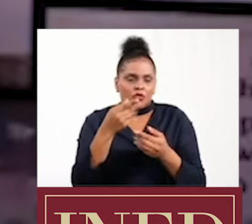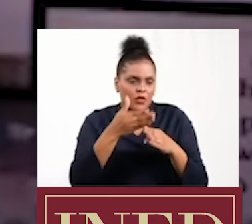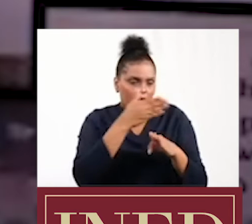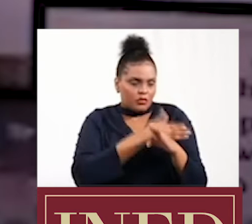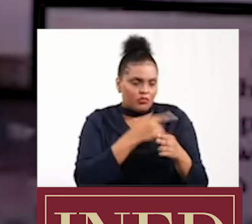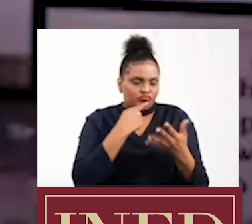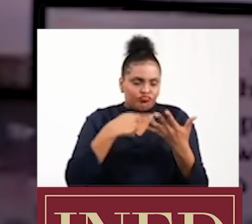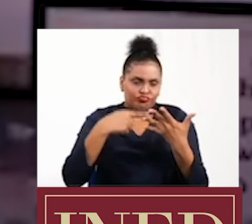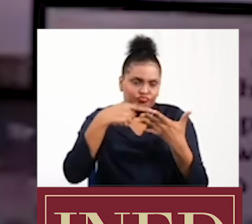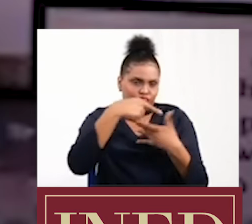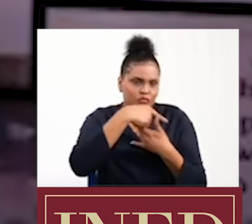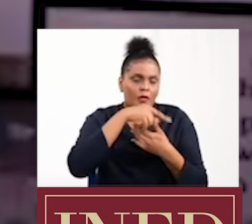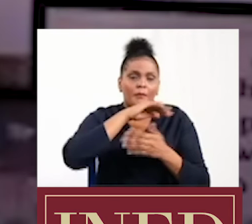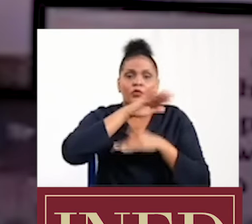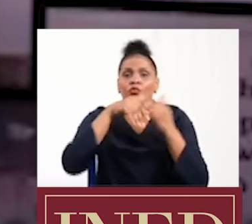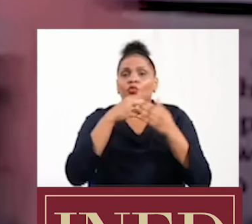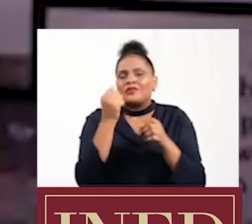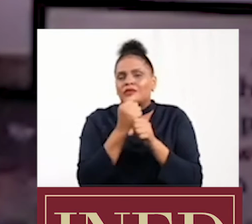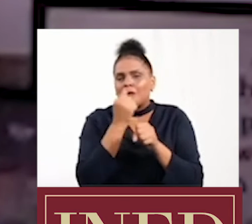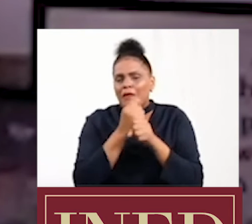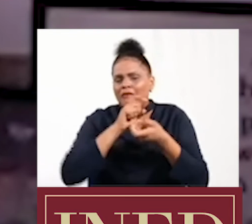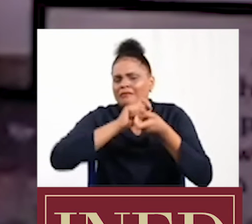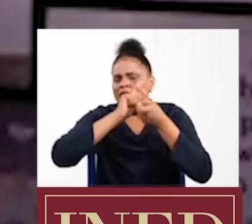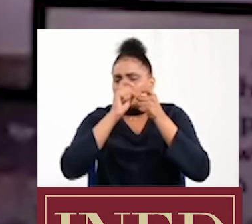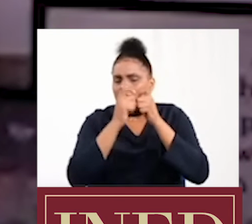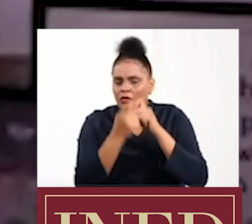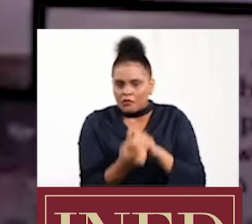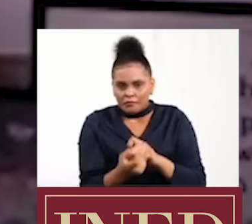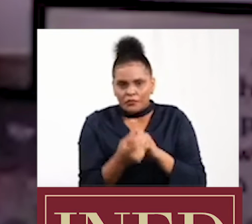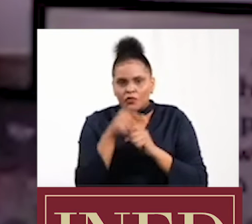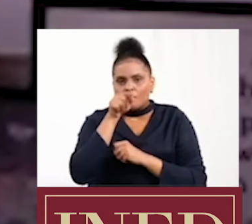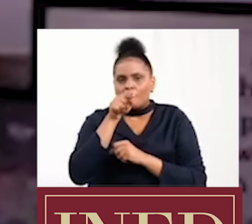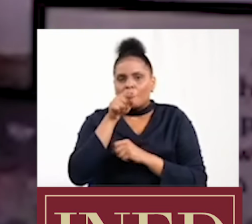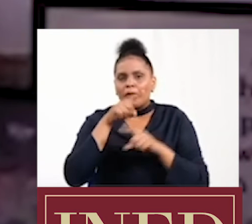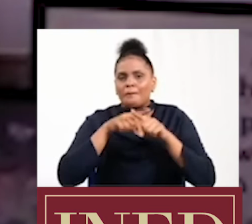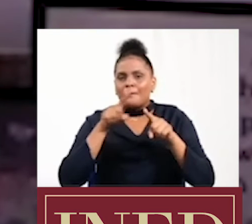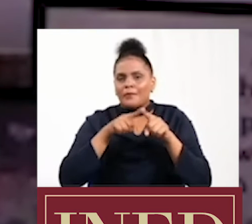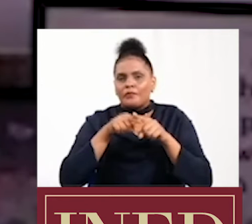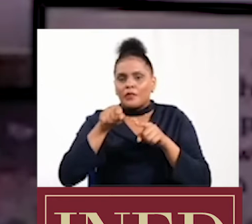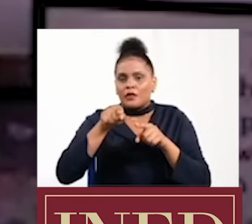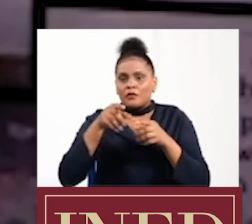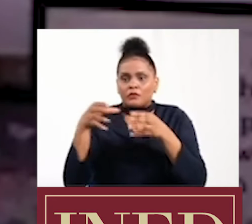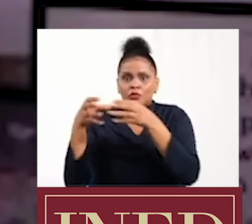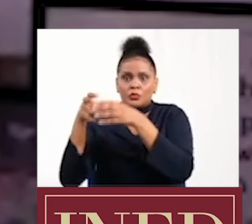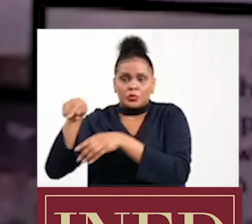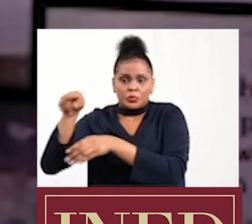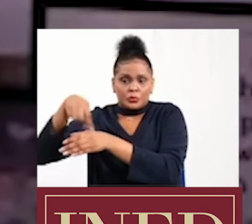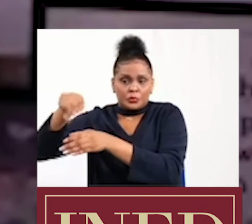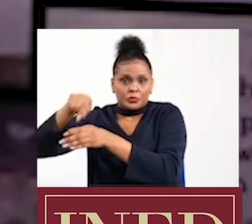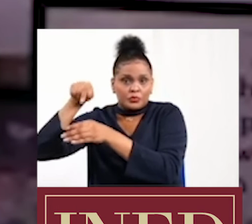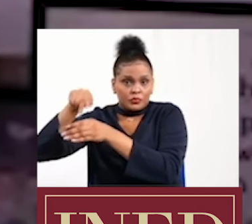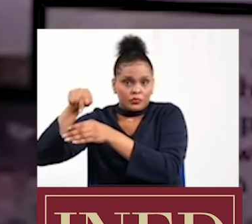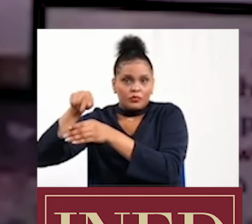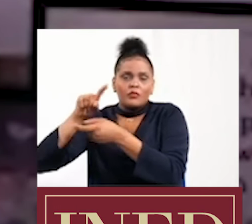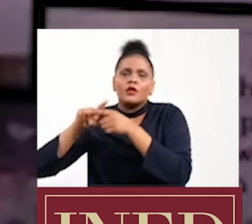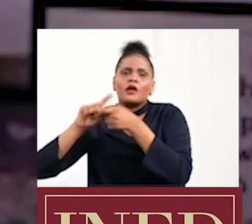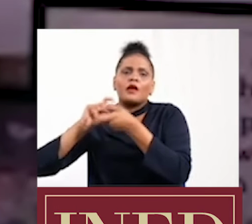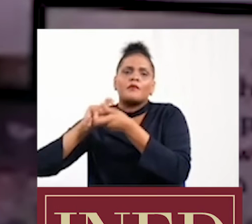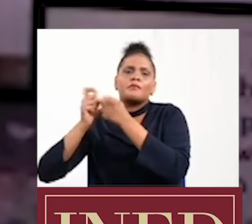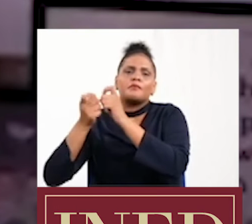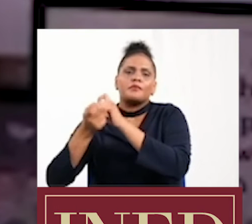nosotros vamos a estamos trabajando una actualización y en esa actualización se verán ya algunos cambios respecto de la puntuación de